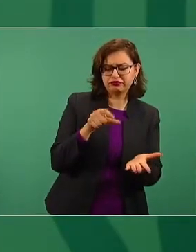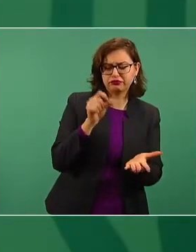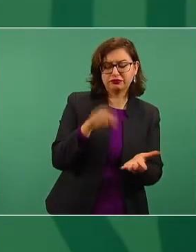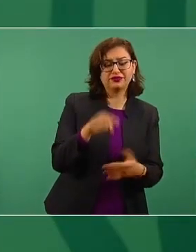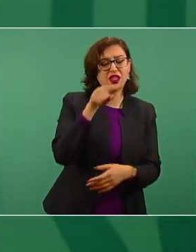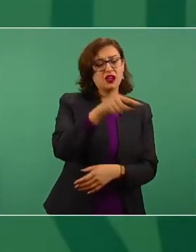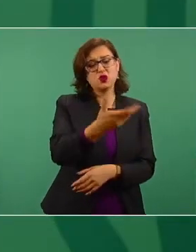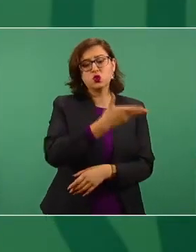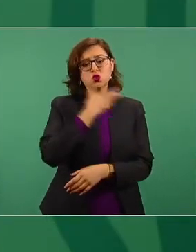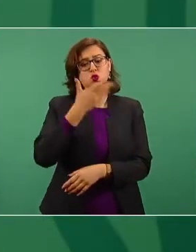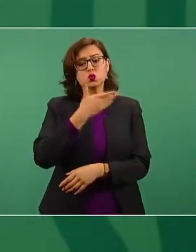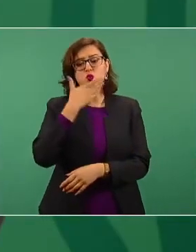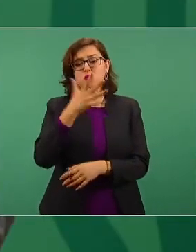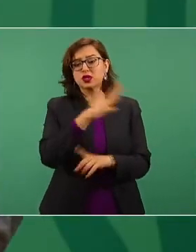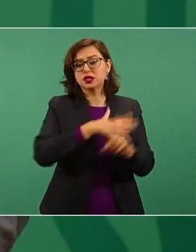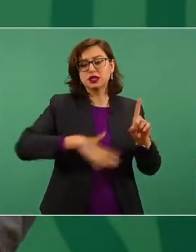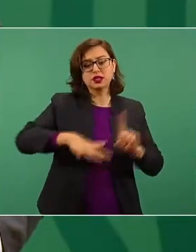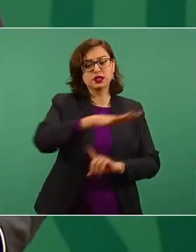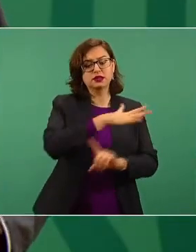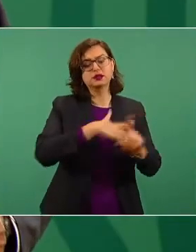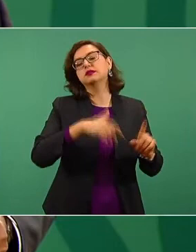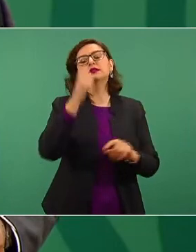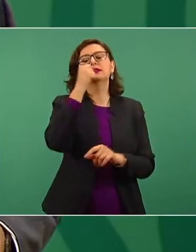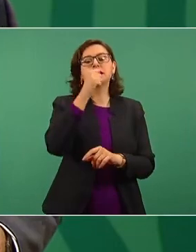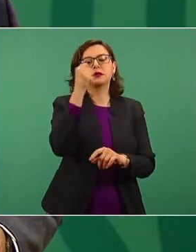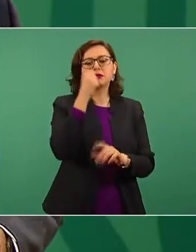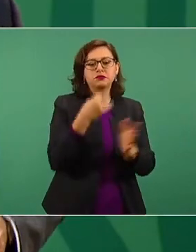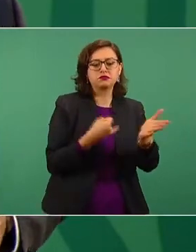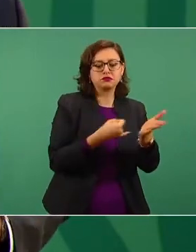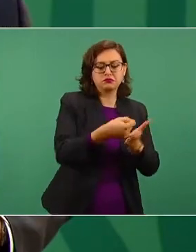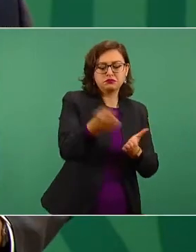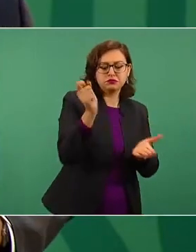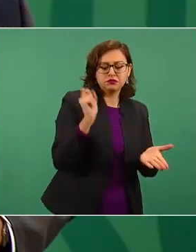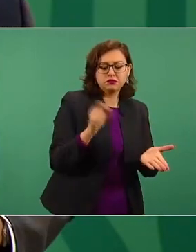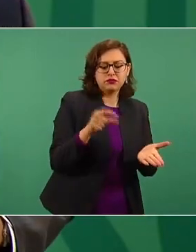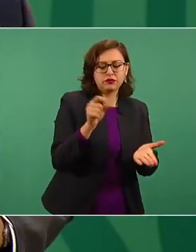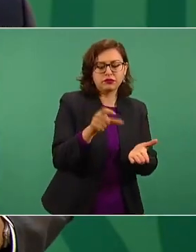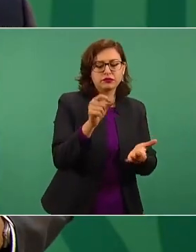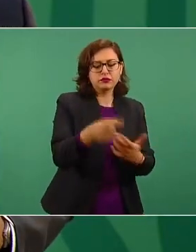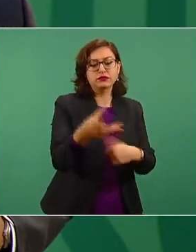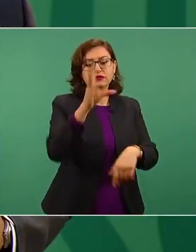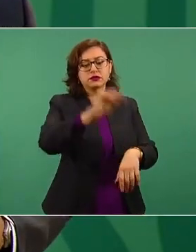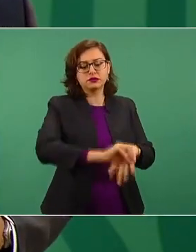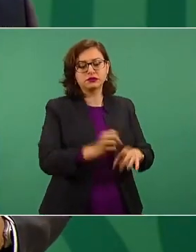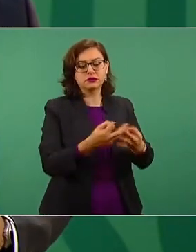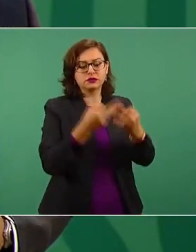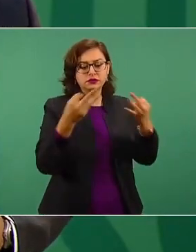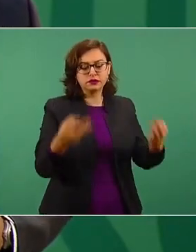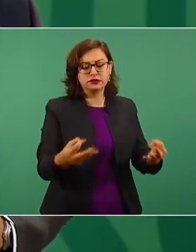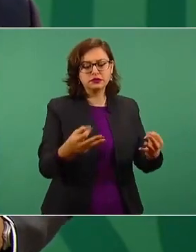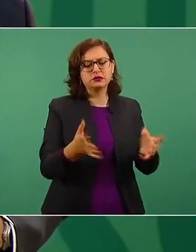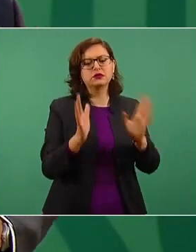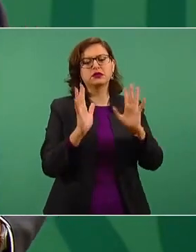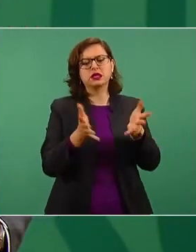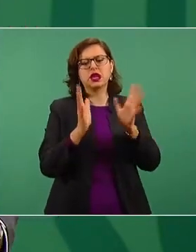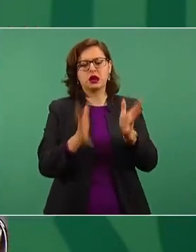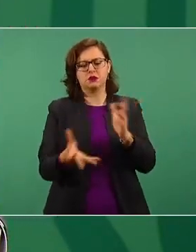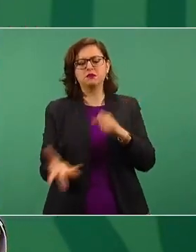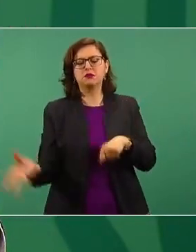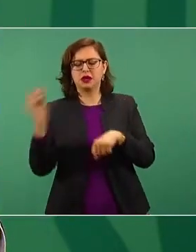regiones incluso se está ampliando la superficie autorizada para siembra